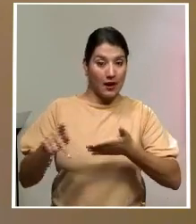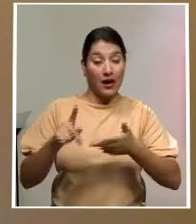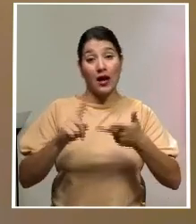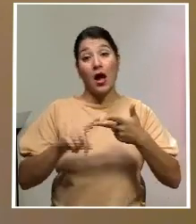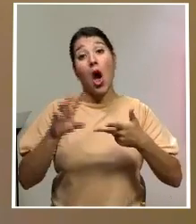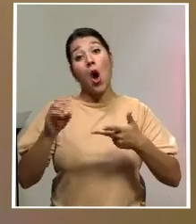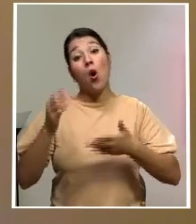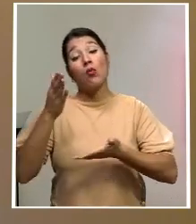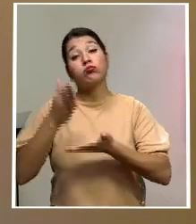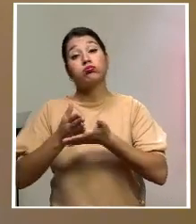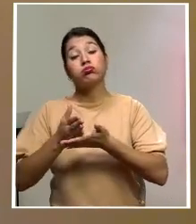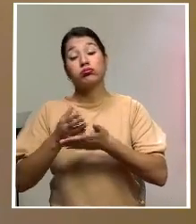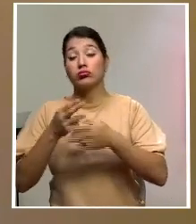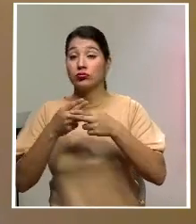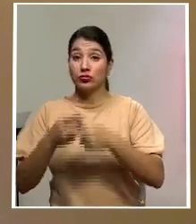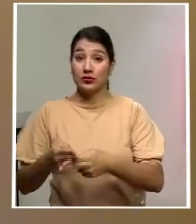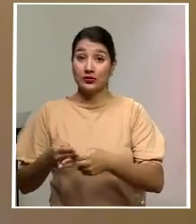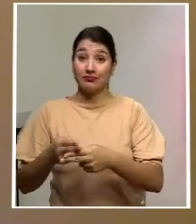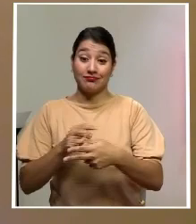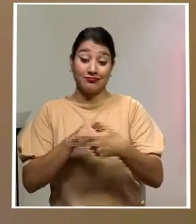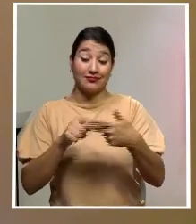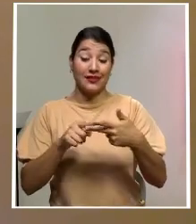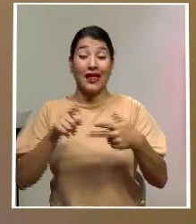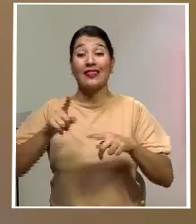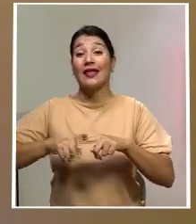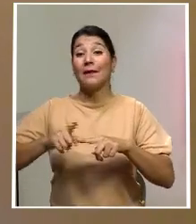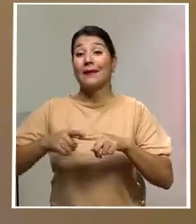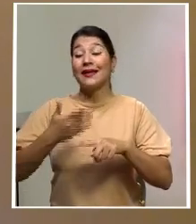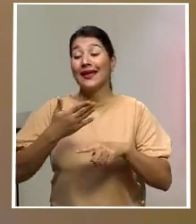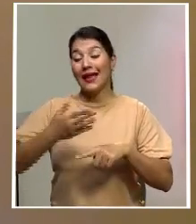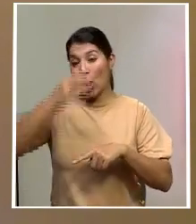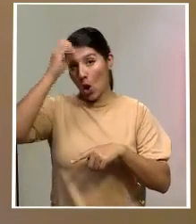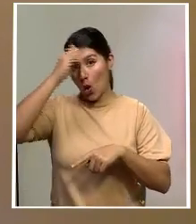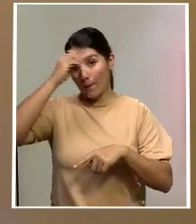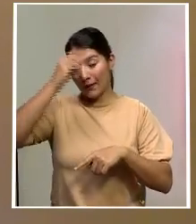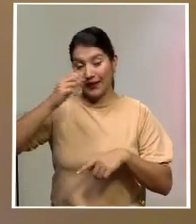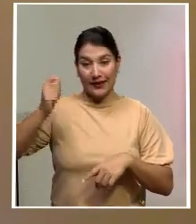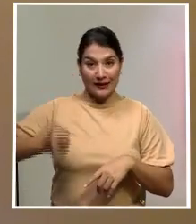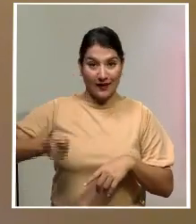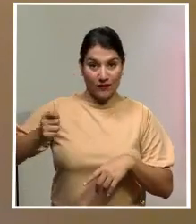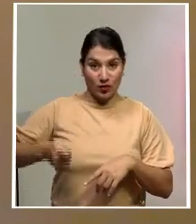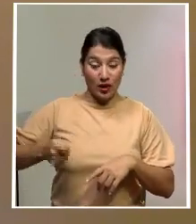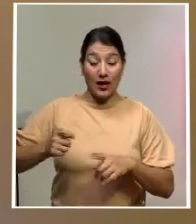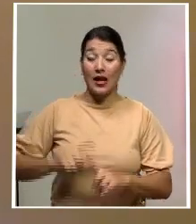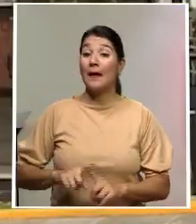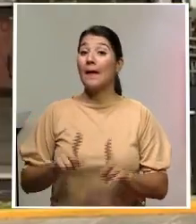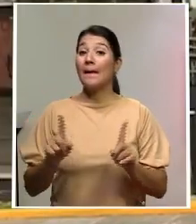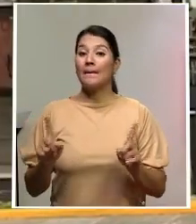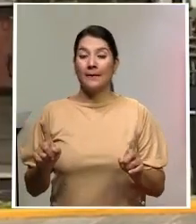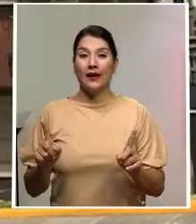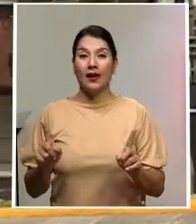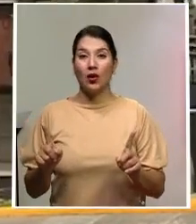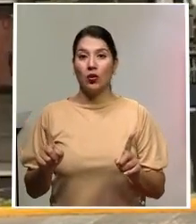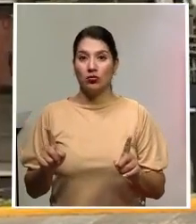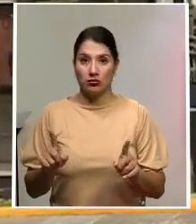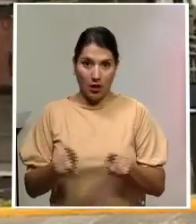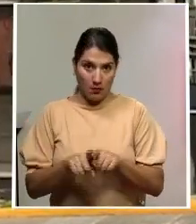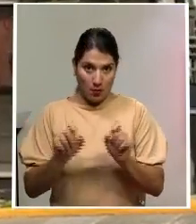va a depender de lo que considere el Tribunal de la Inspección Judicial, pero efectivamente está contemplado el